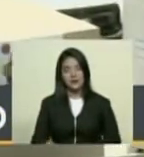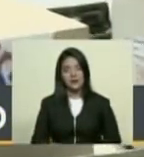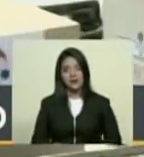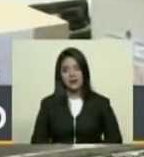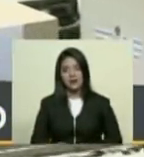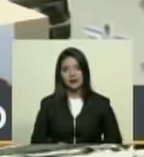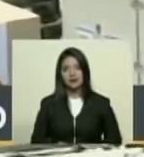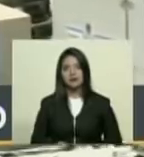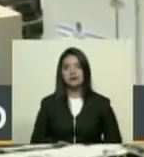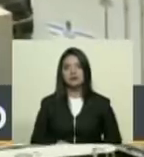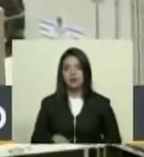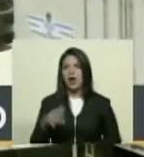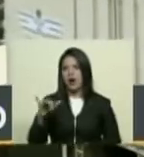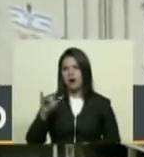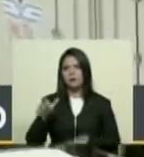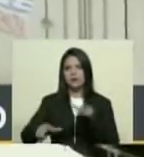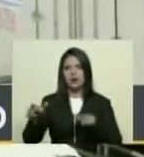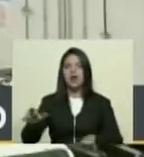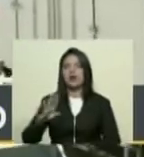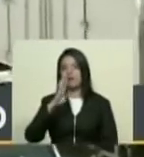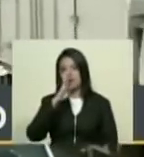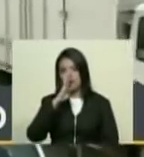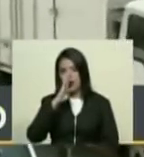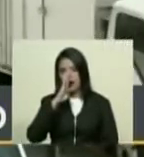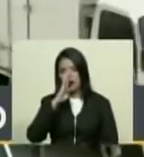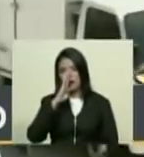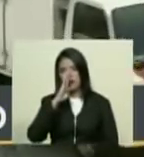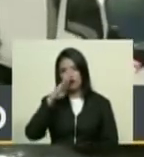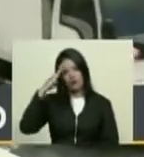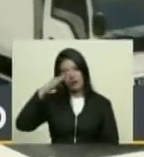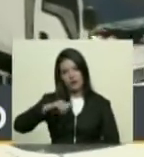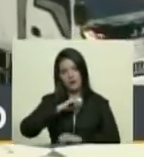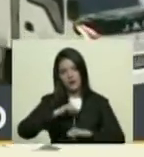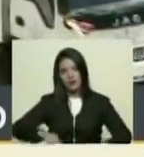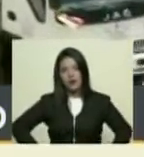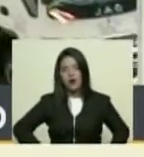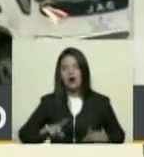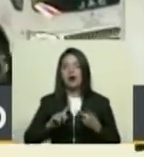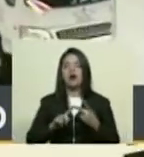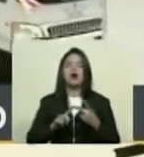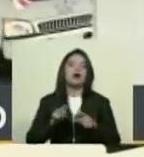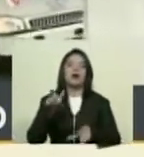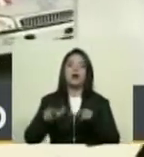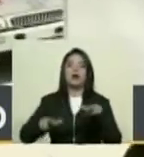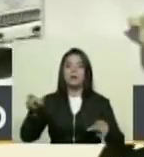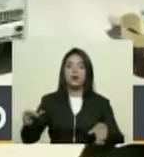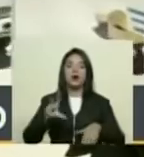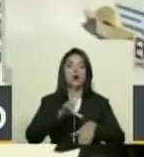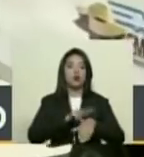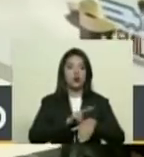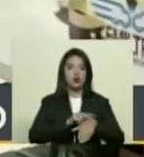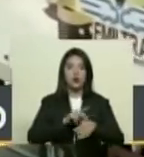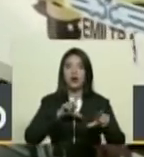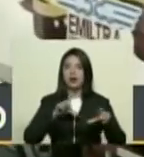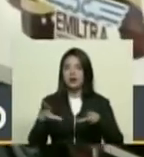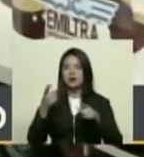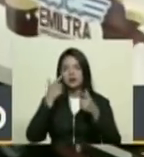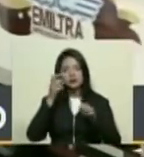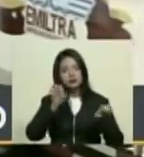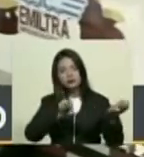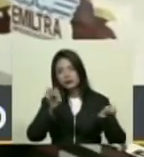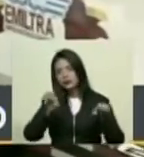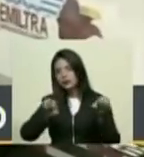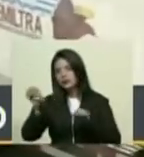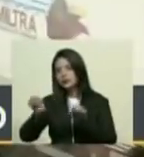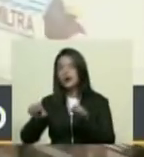en presencia. Está el Banco de la Fuerza Armada, están los integrantes, los doctores, haciendo el levantamiento